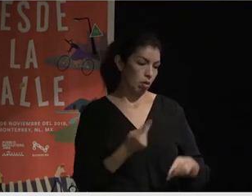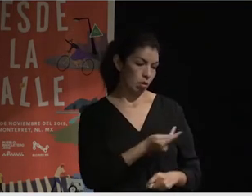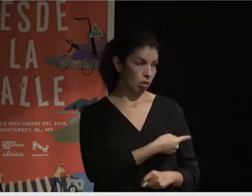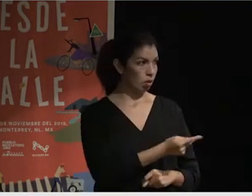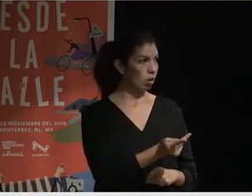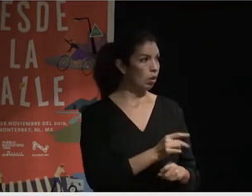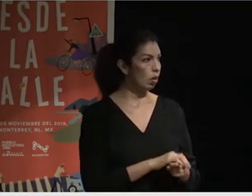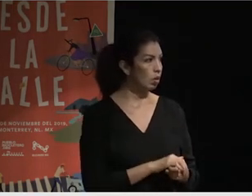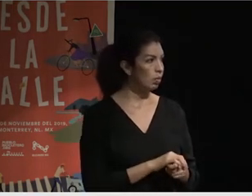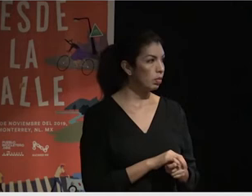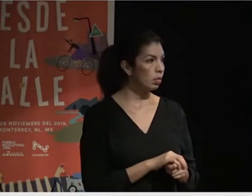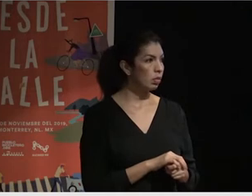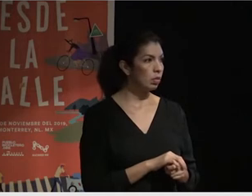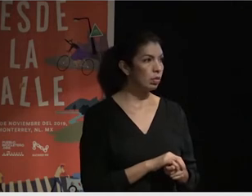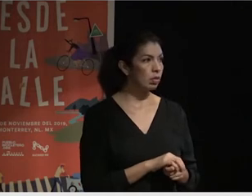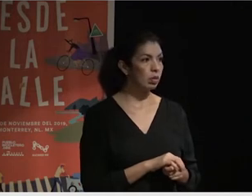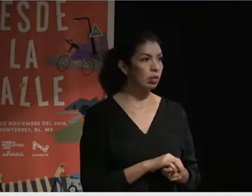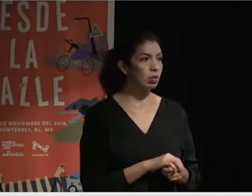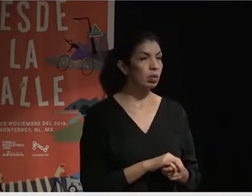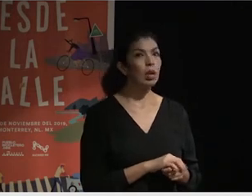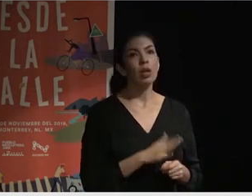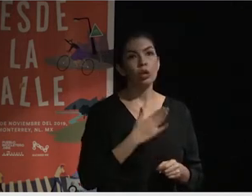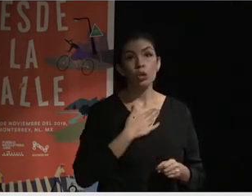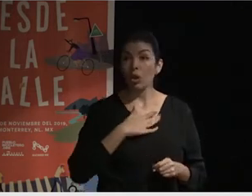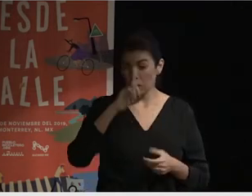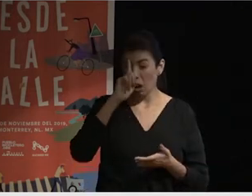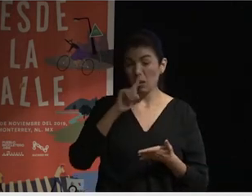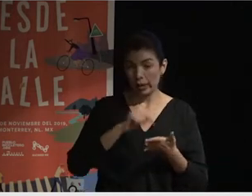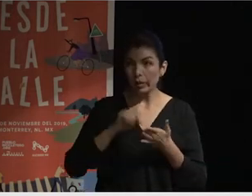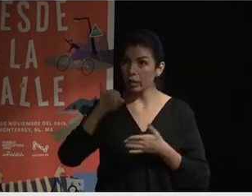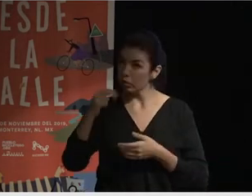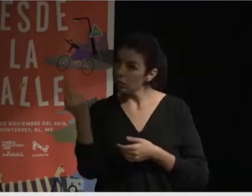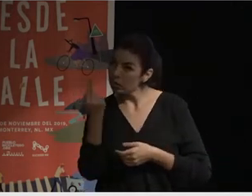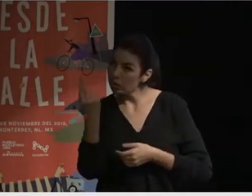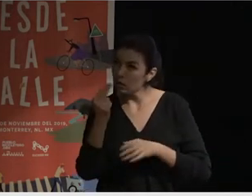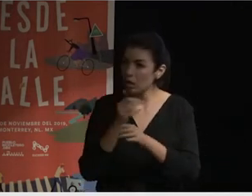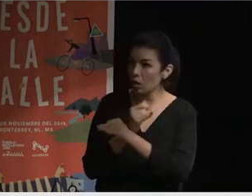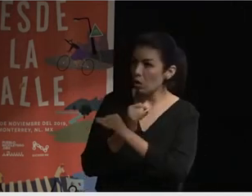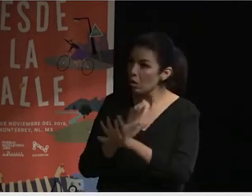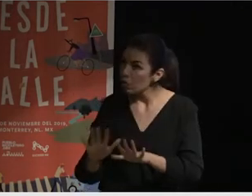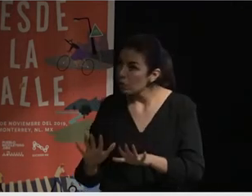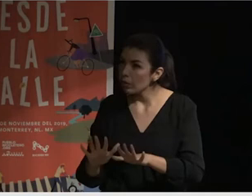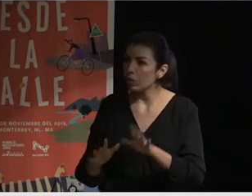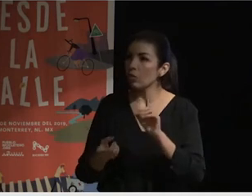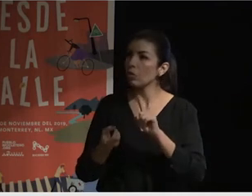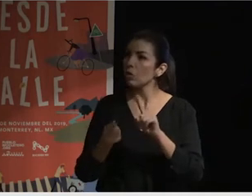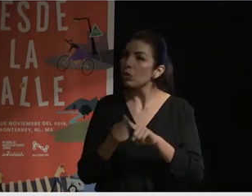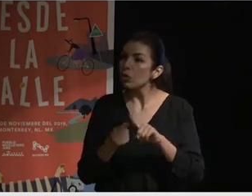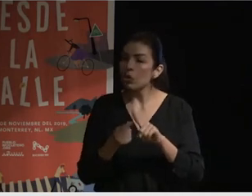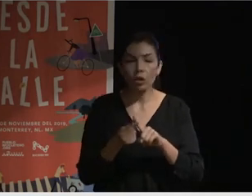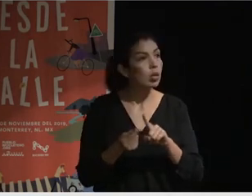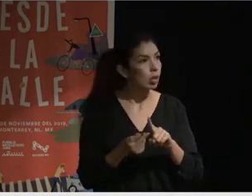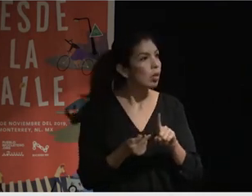la información, para saber quiénes son esos ciclistas, a quiénes estamos contando. ¿No? Sí, o sea, lo llevamos a las zonas populares,